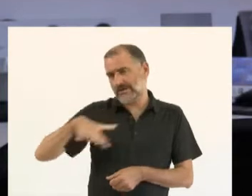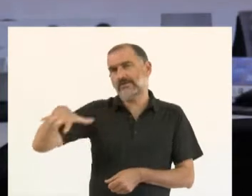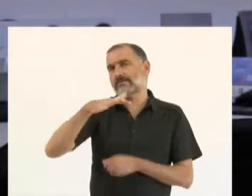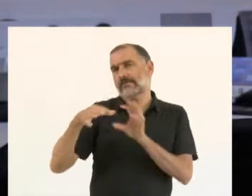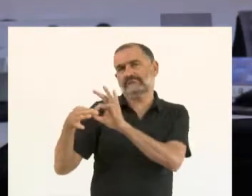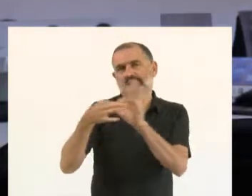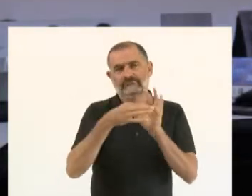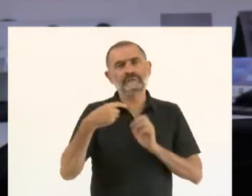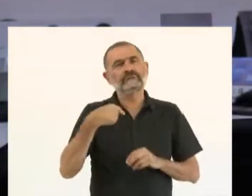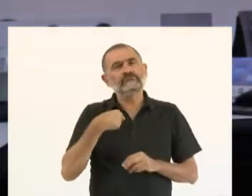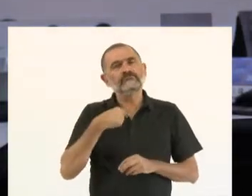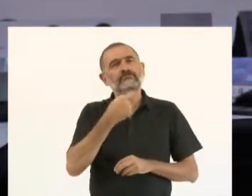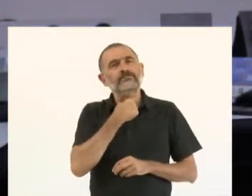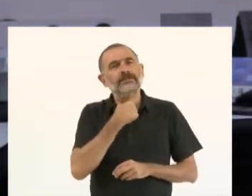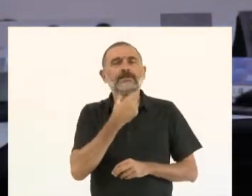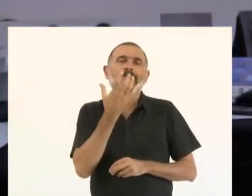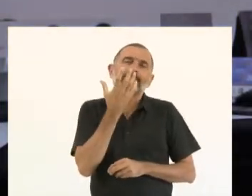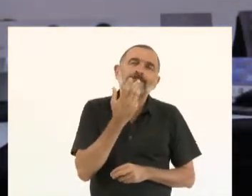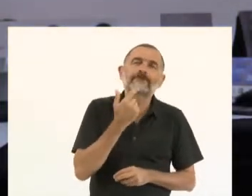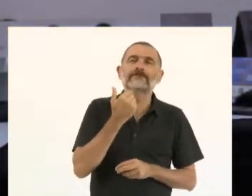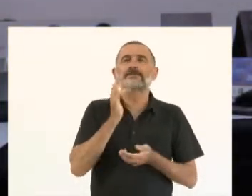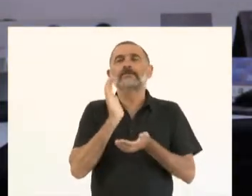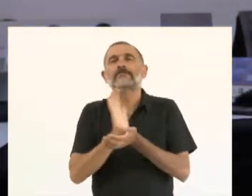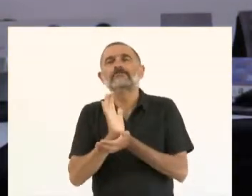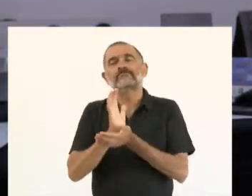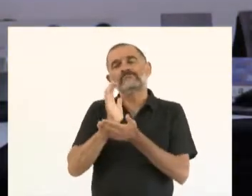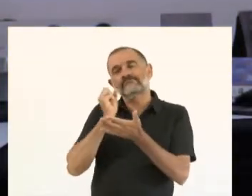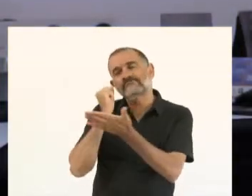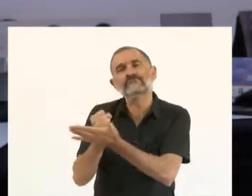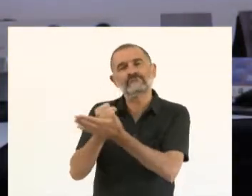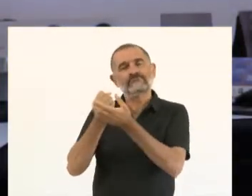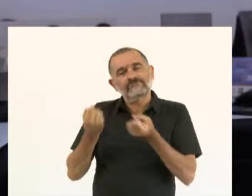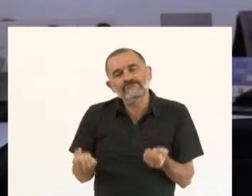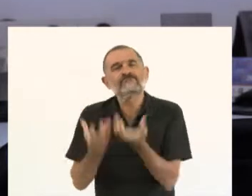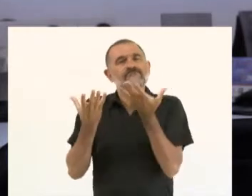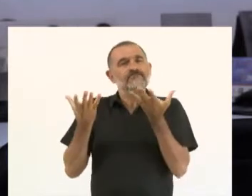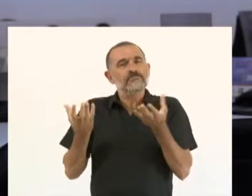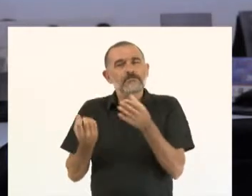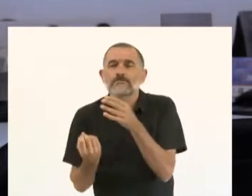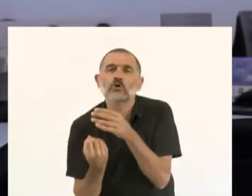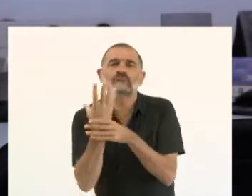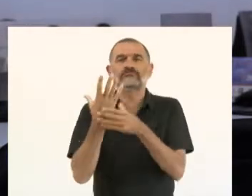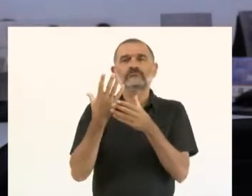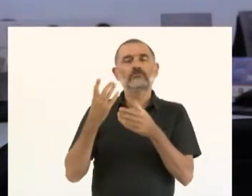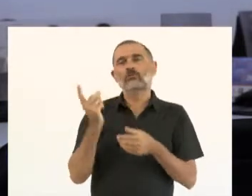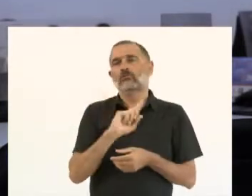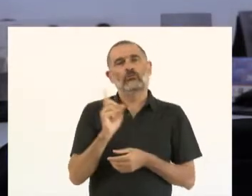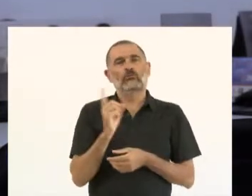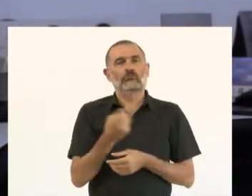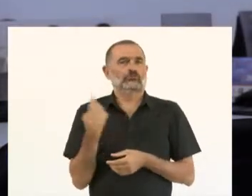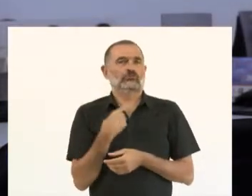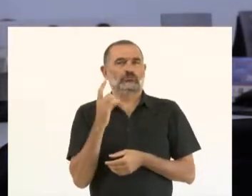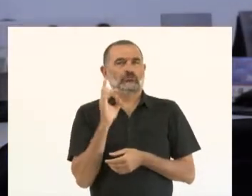lo que sí quiero destacar es que en ningún momento desde